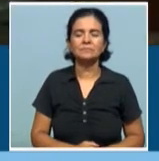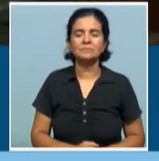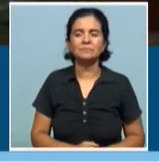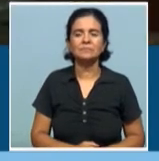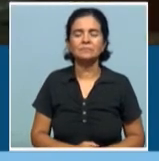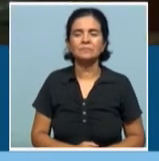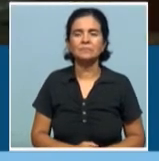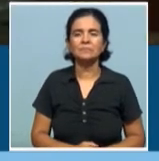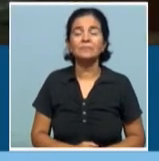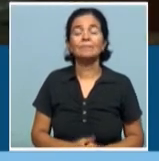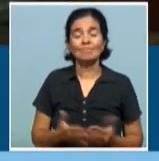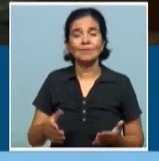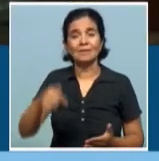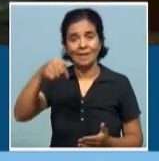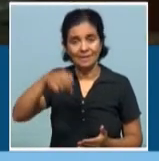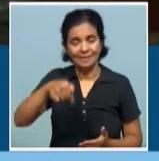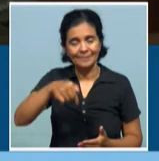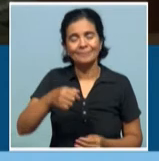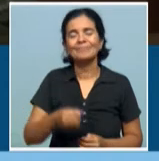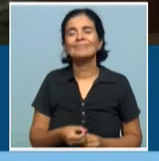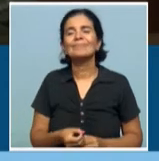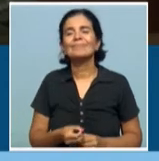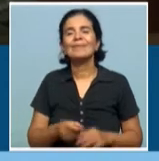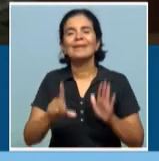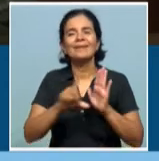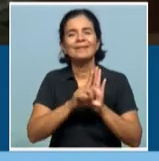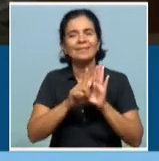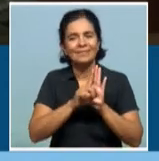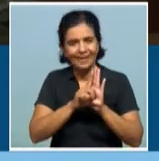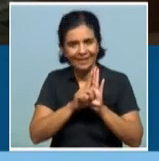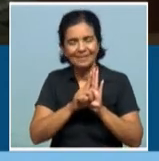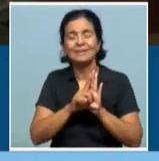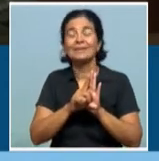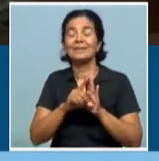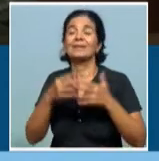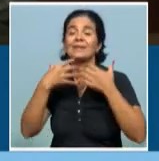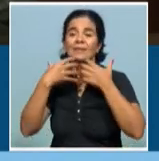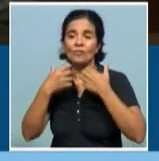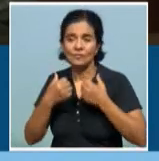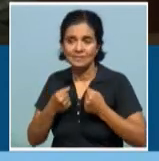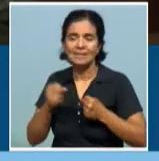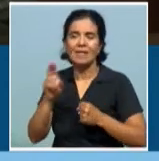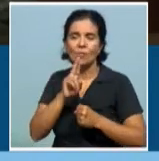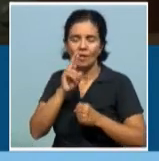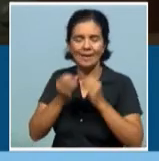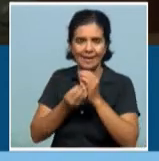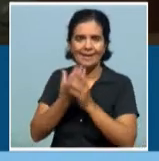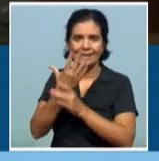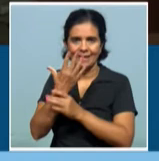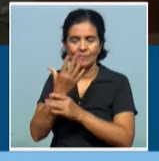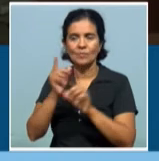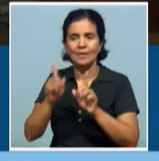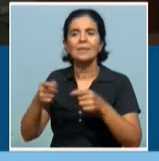con ese sentido, creamos por ley la Oficina de las Mujeres Víctimas de Violencia y firmamos convenios de cooperación con la Federación Argentina de